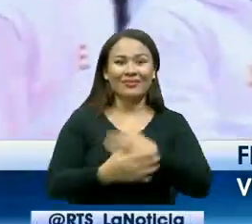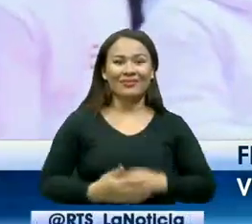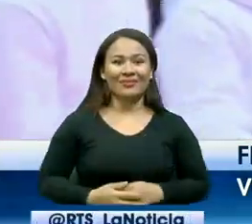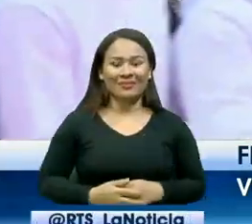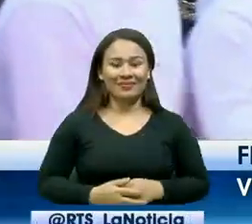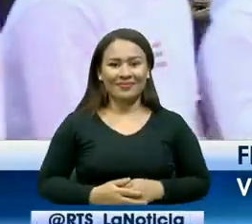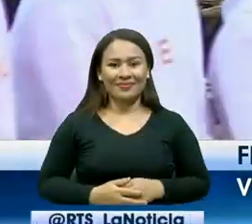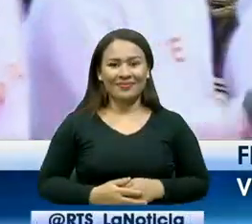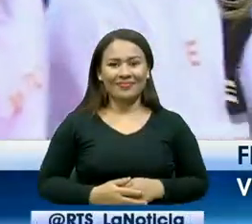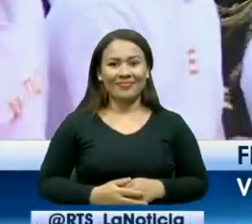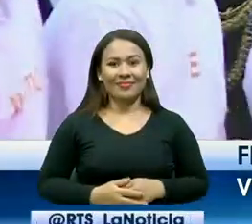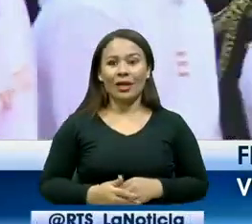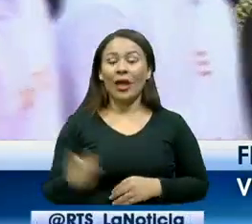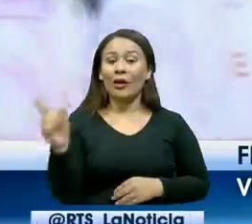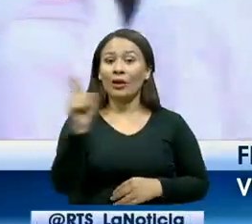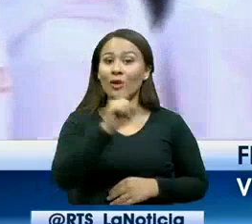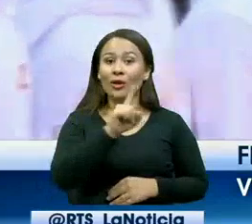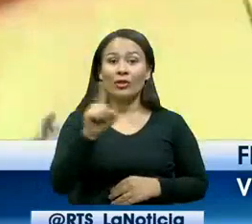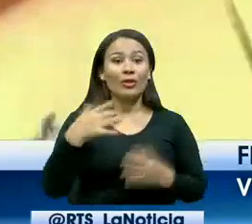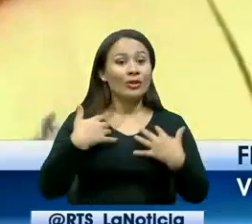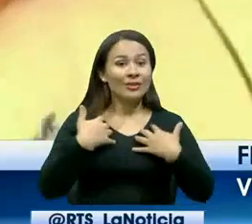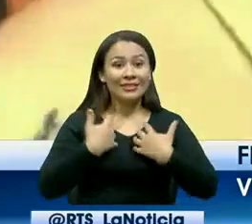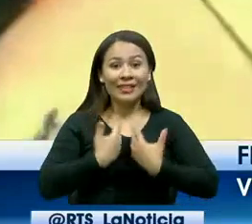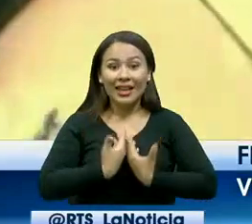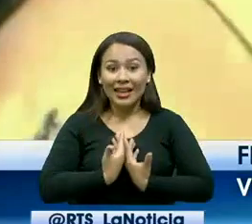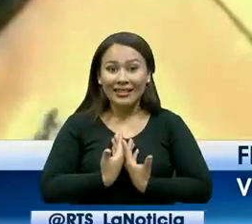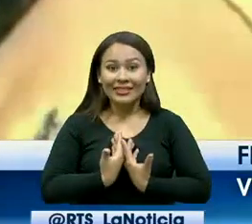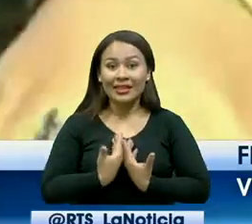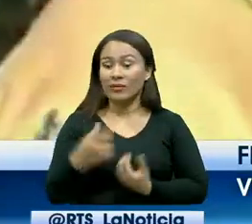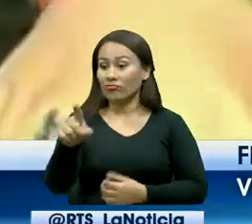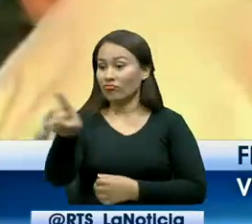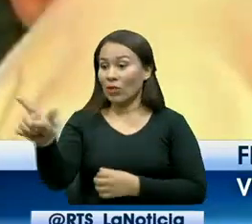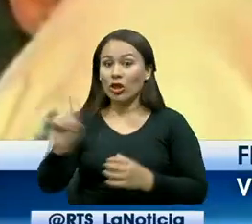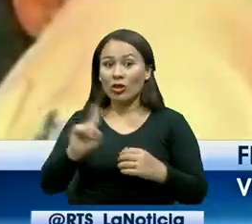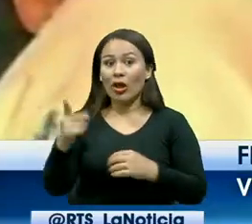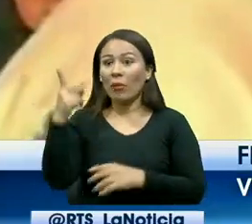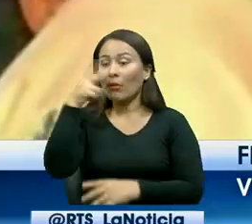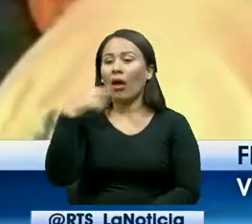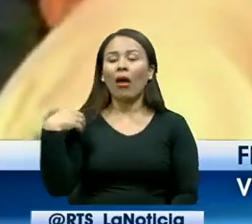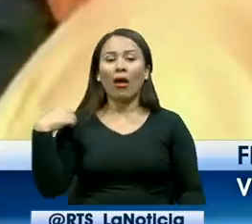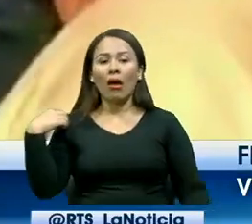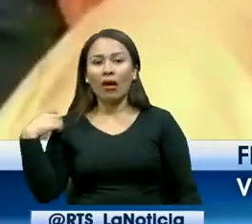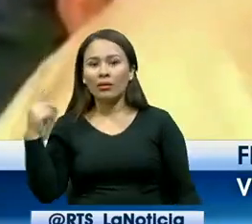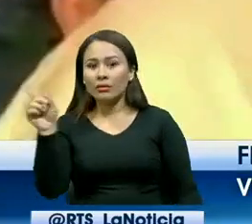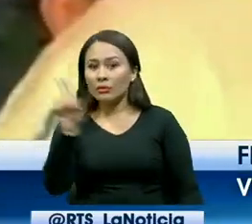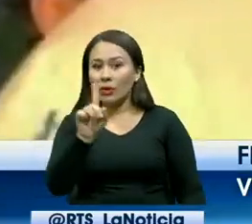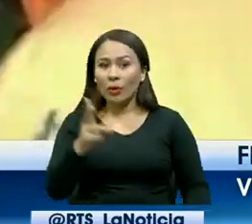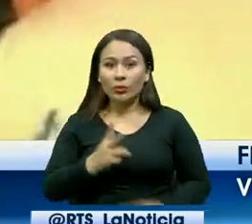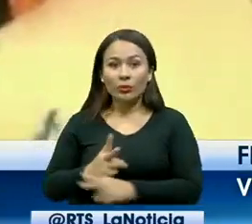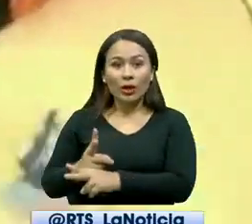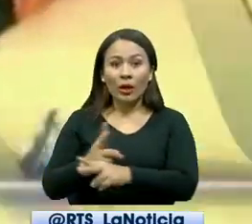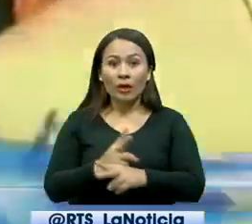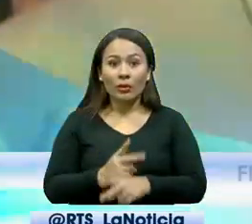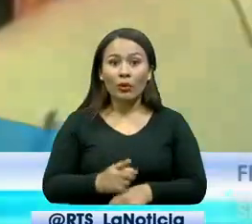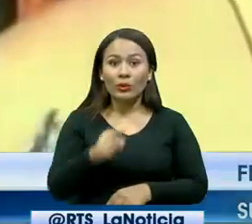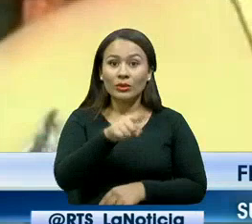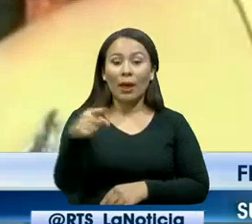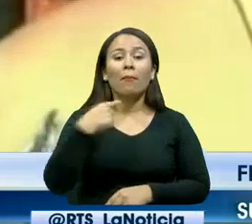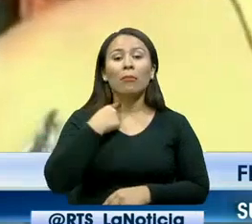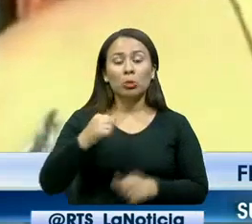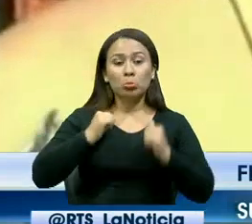aeródromo. No se dejen vencer, no se dejen engañar, no pierdan la